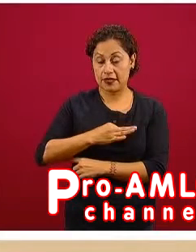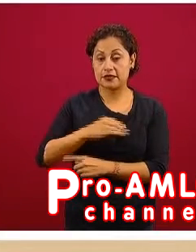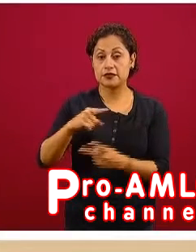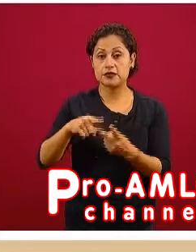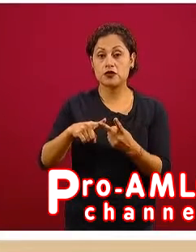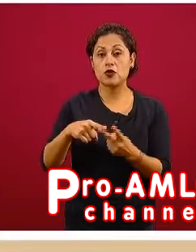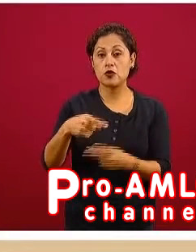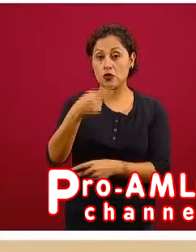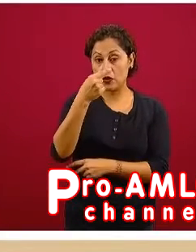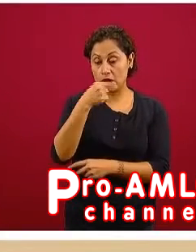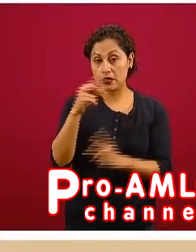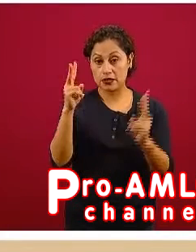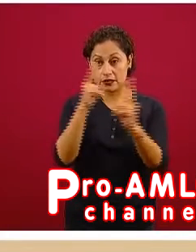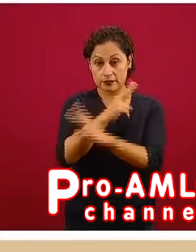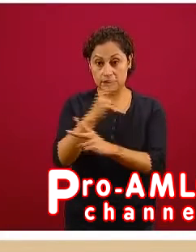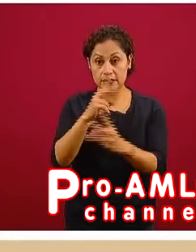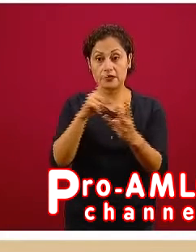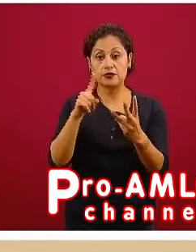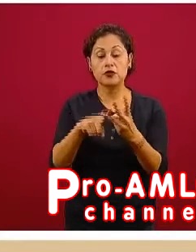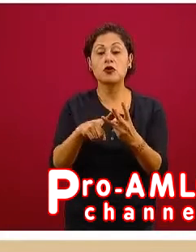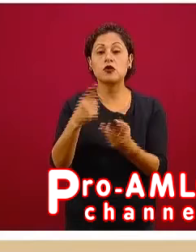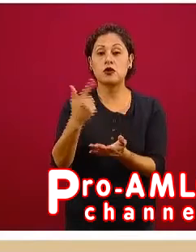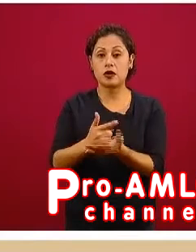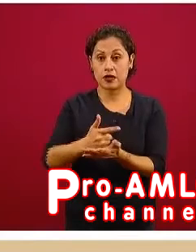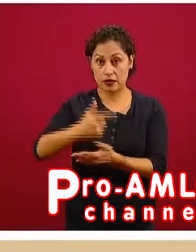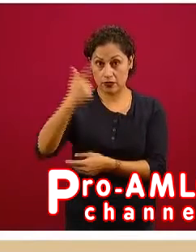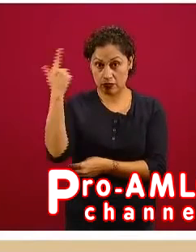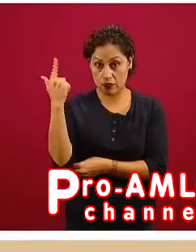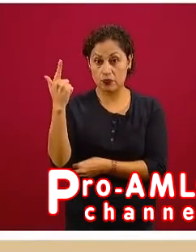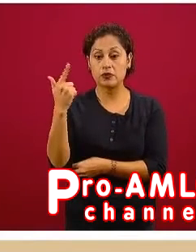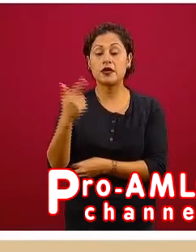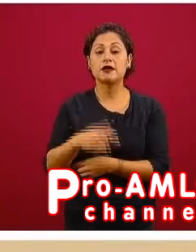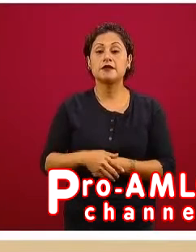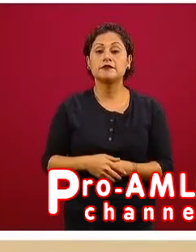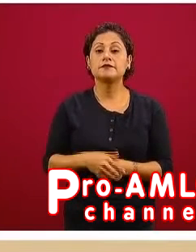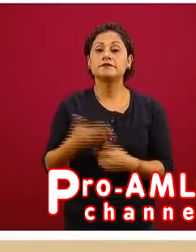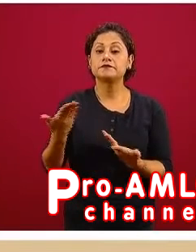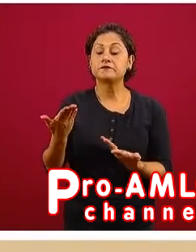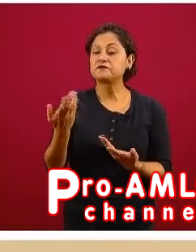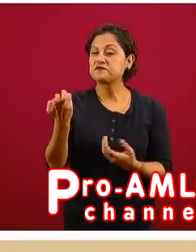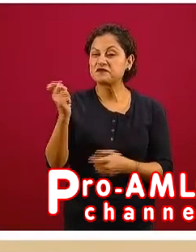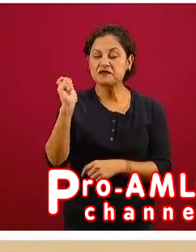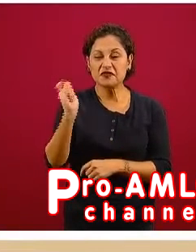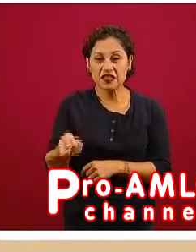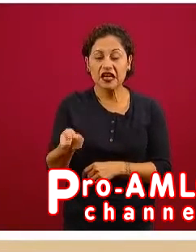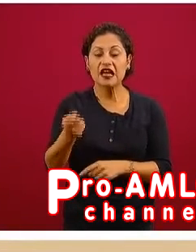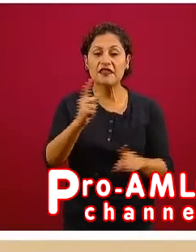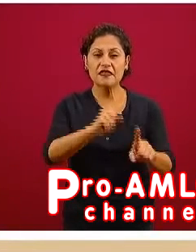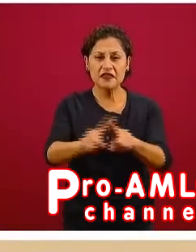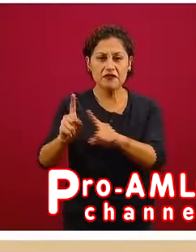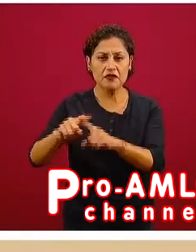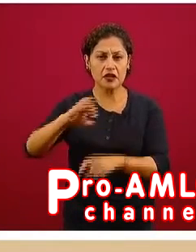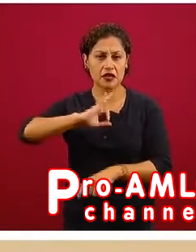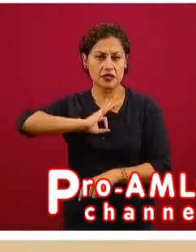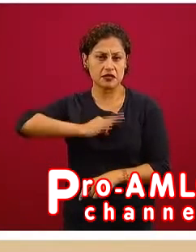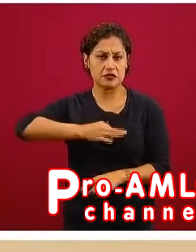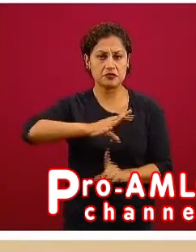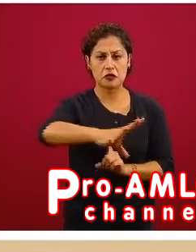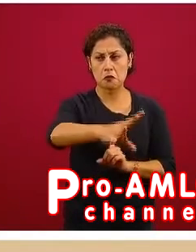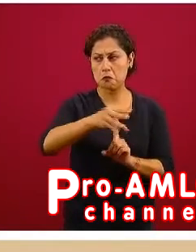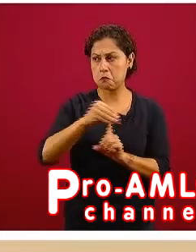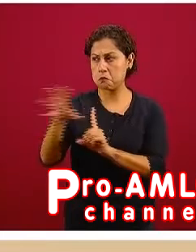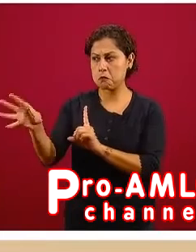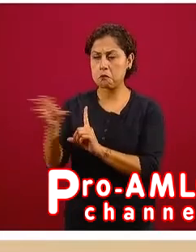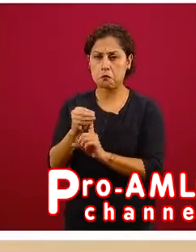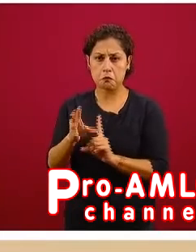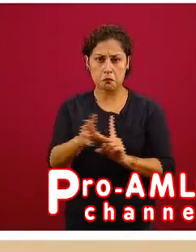clínico compatible con neumonía que puede ser causado por múltiples agentes infecciosos o incluso no